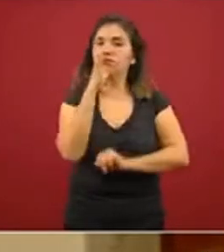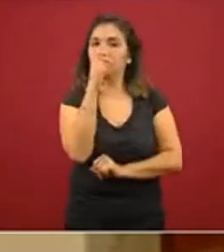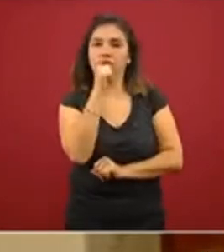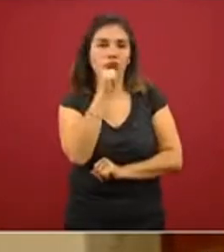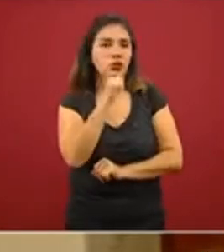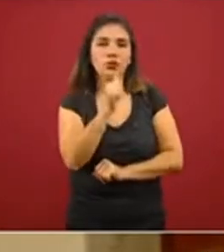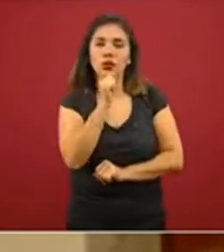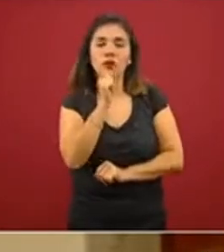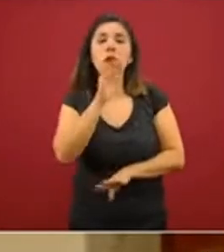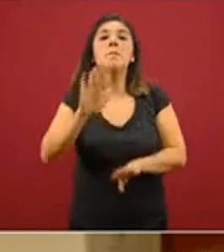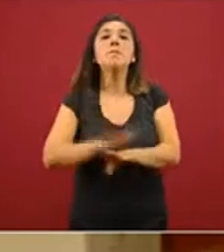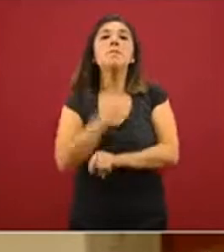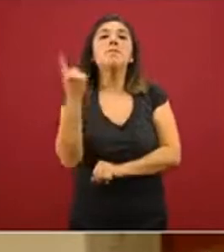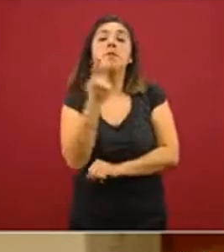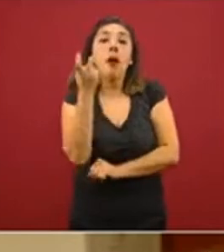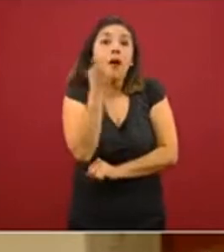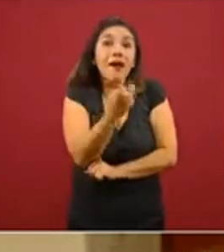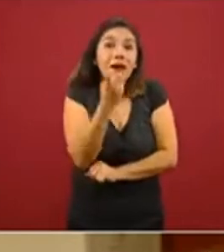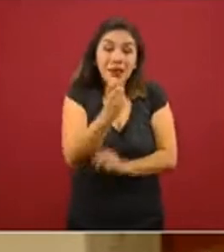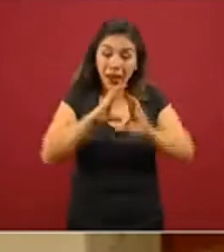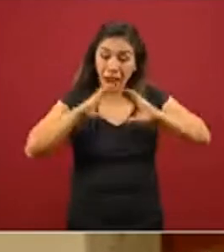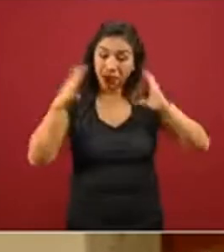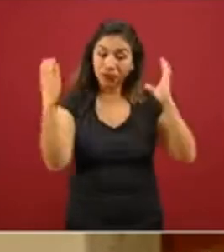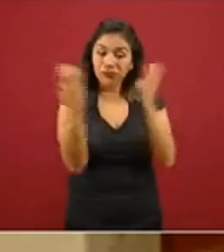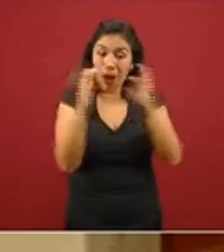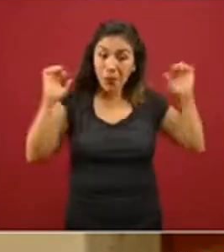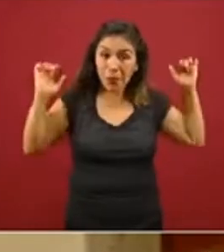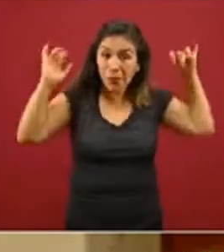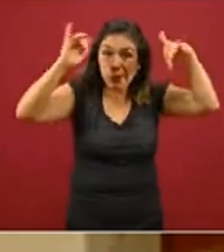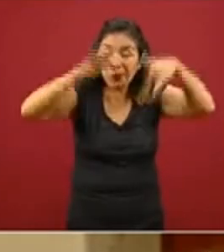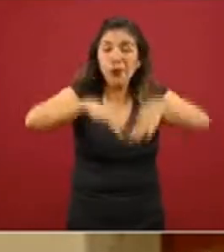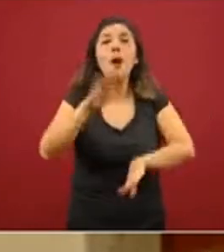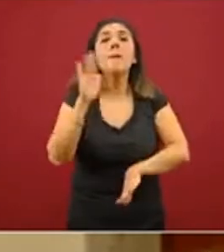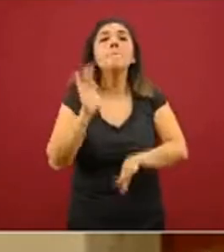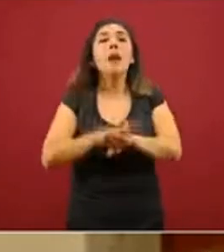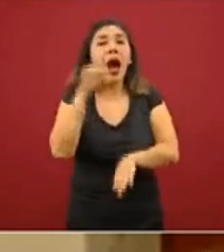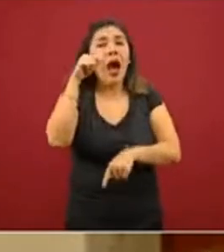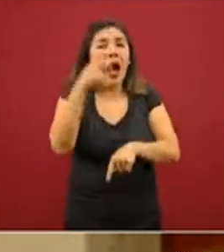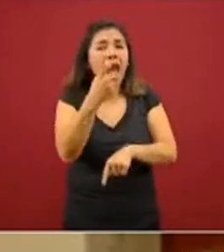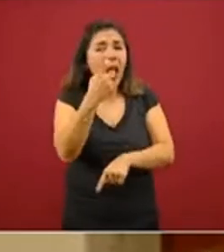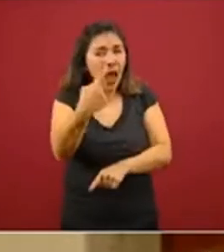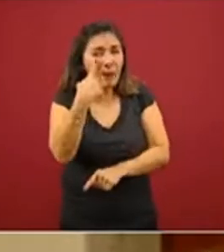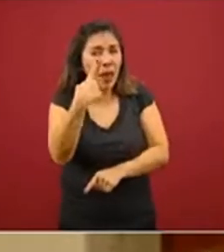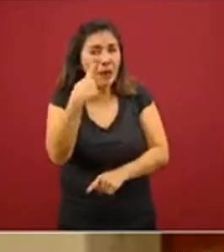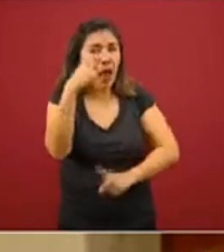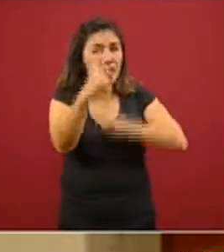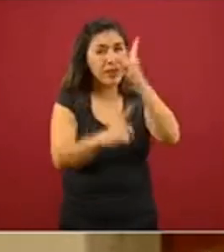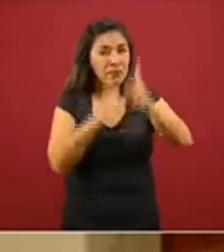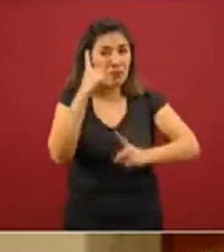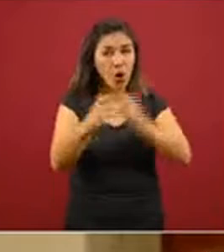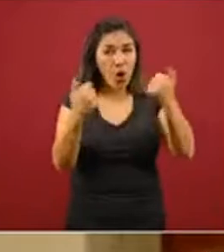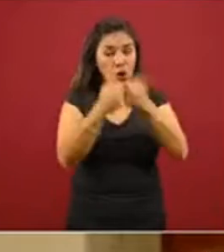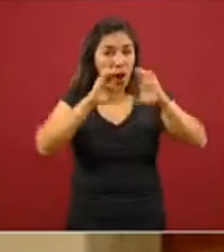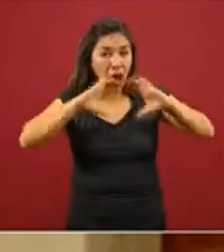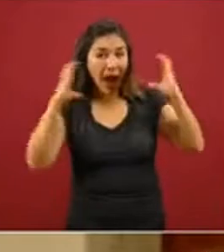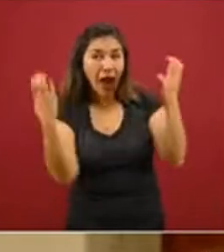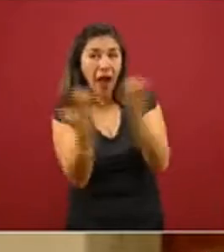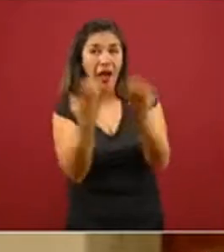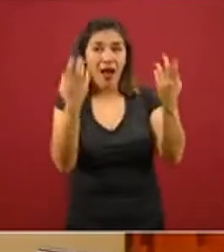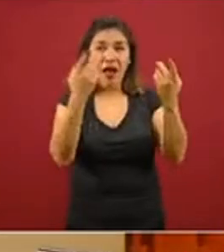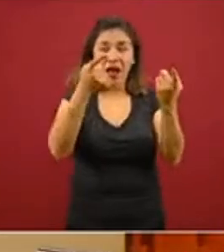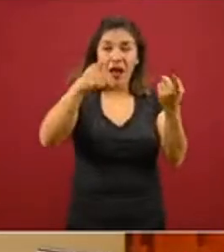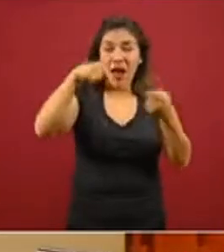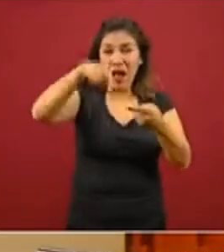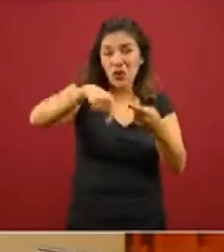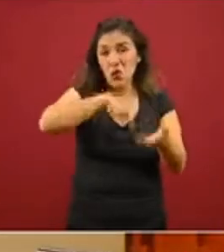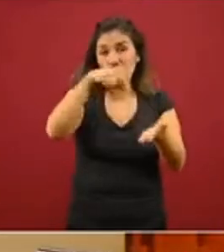es porque estos se consideran entre prácticamente la gran mayoría de eventos que se pueden llevar a cabo en la vida social del